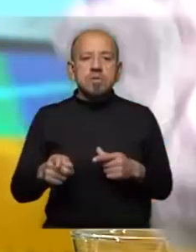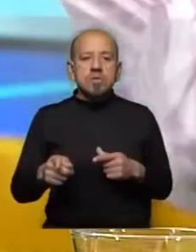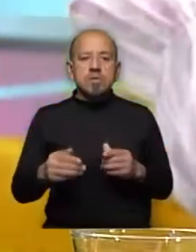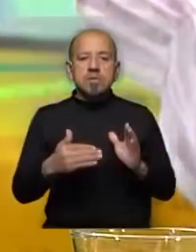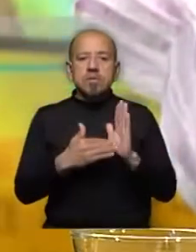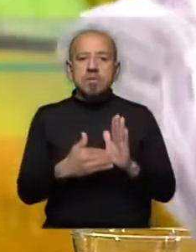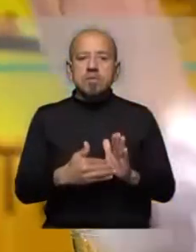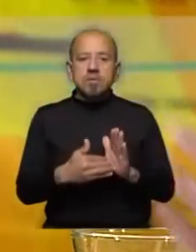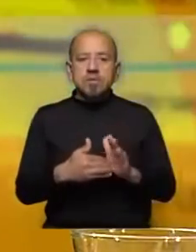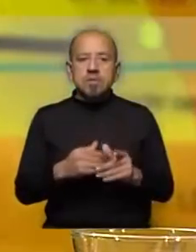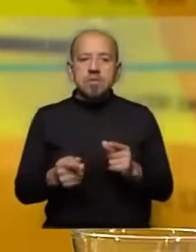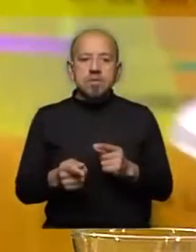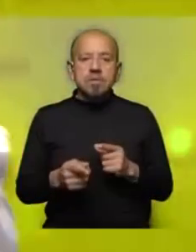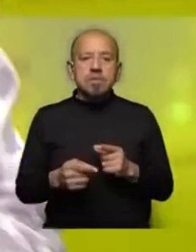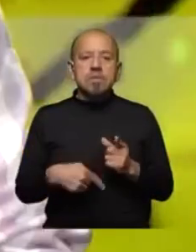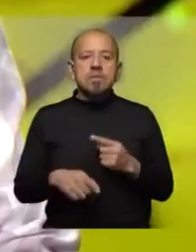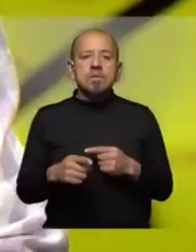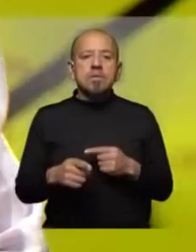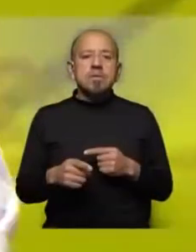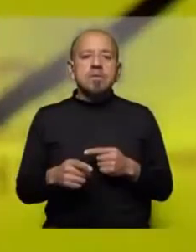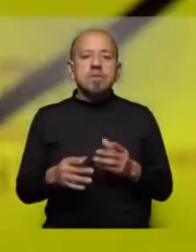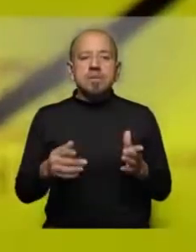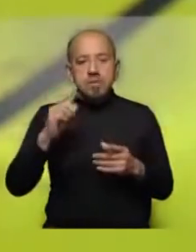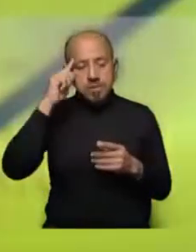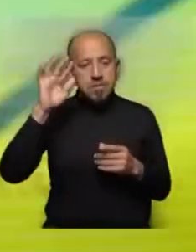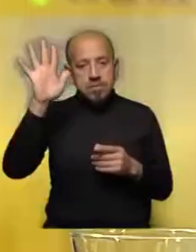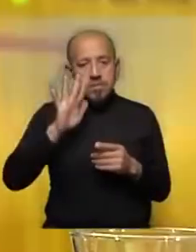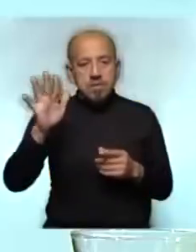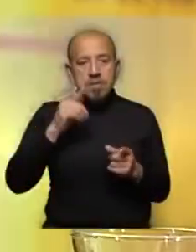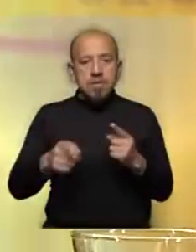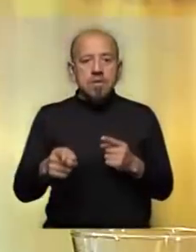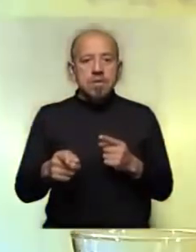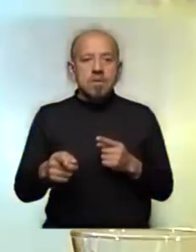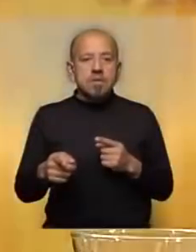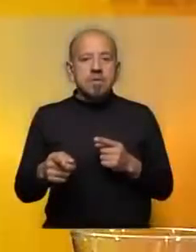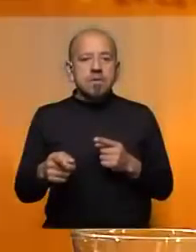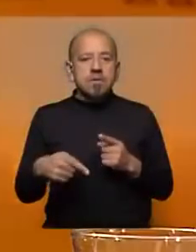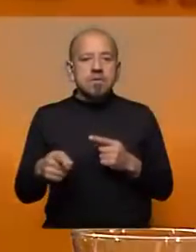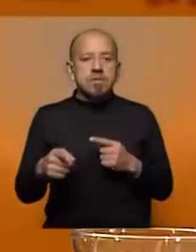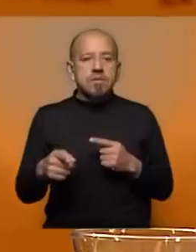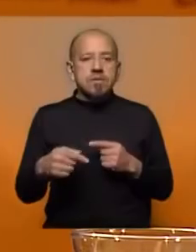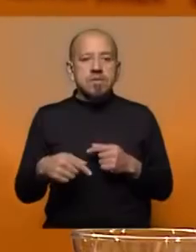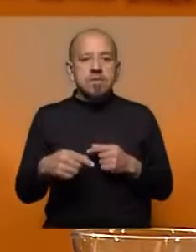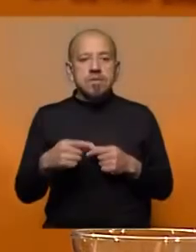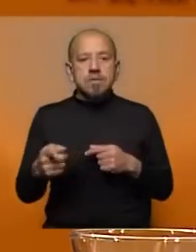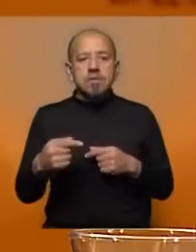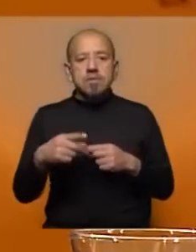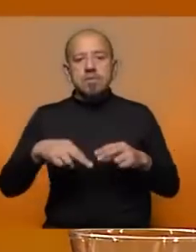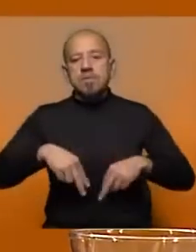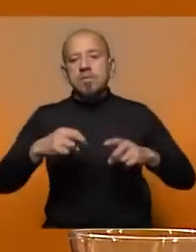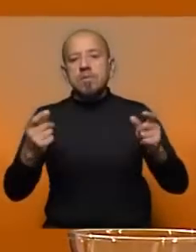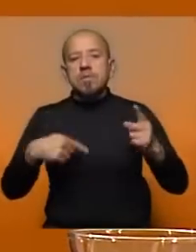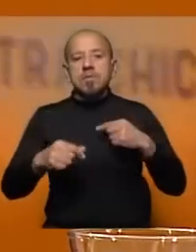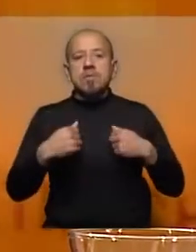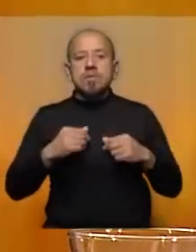que ncio pero estamos imaginando jugando eso es como el cuento de de un paisano de mi pueblo que estaban buscando un candidato dice yo